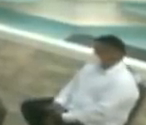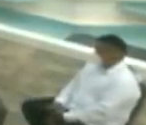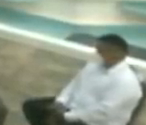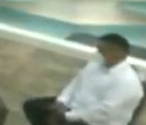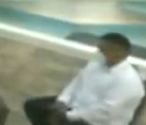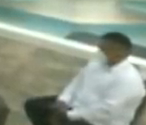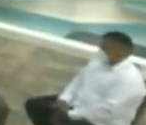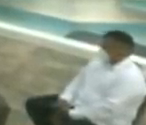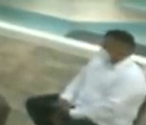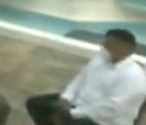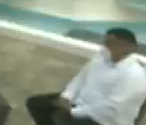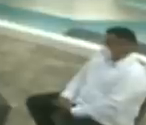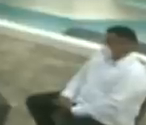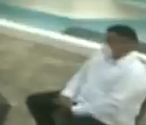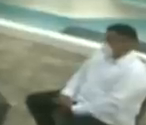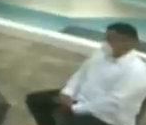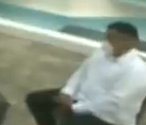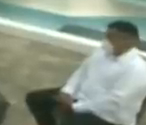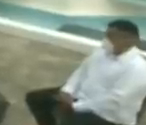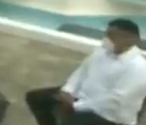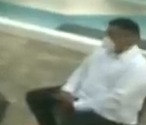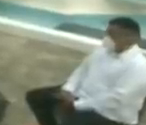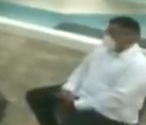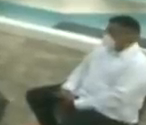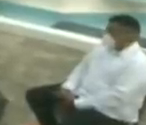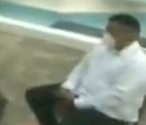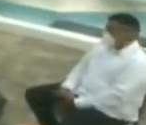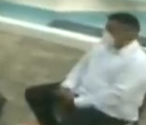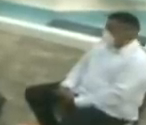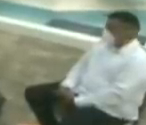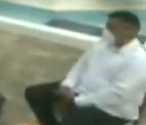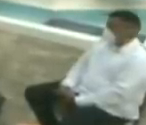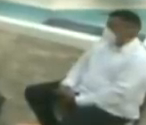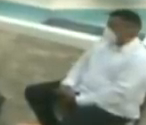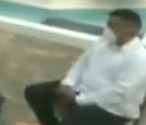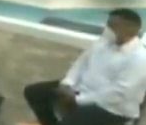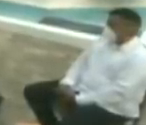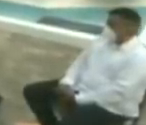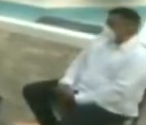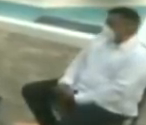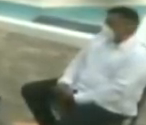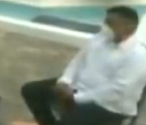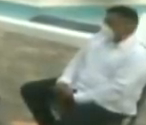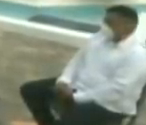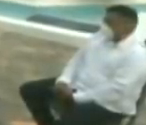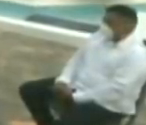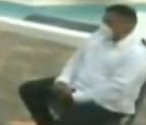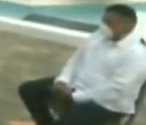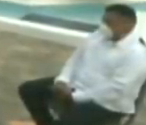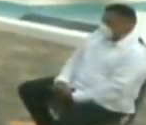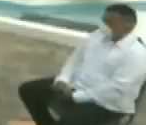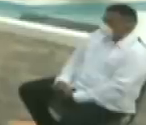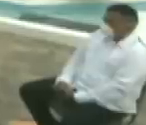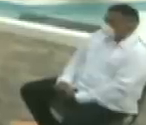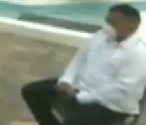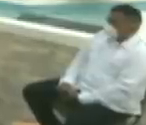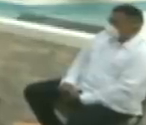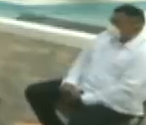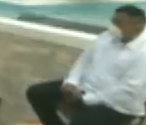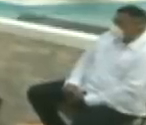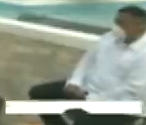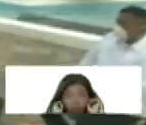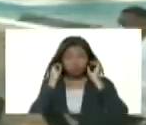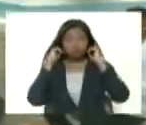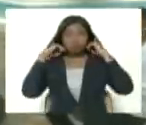Es un debate injustificado, porque sin lugar a dudas el tapaboca, en términos